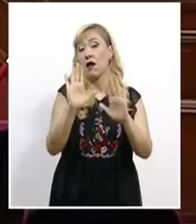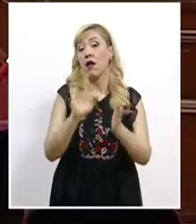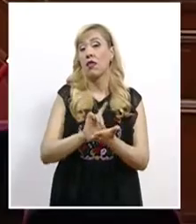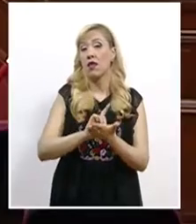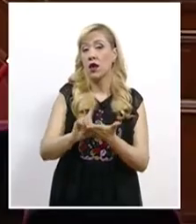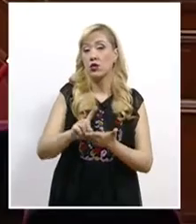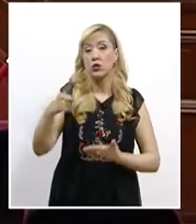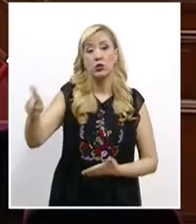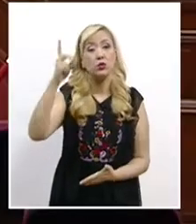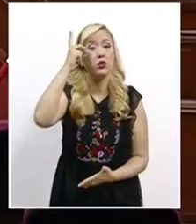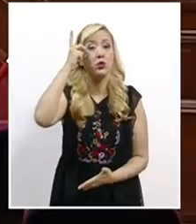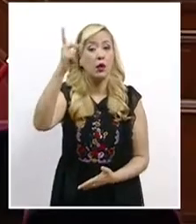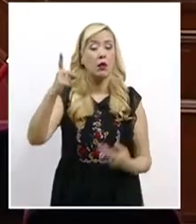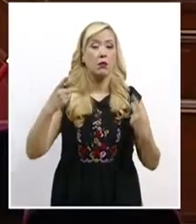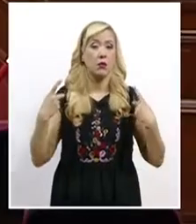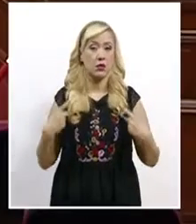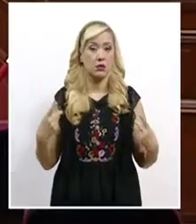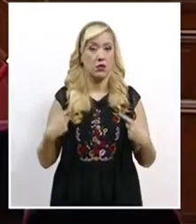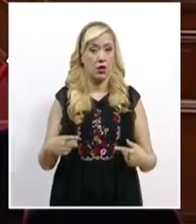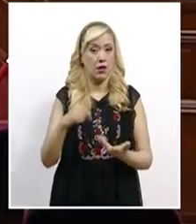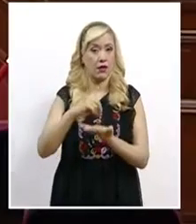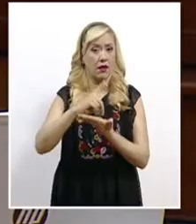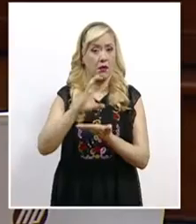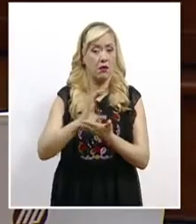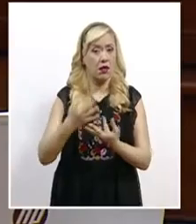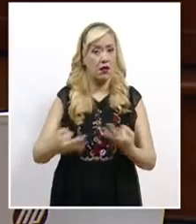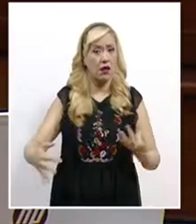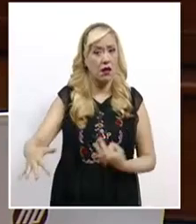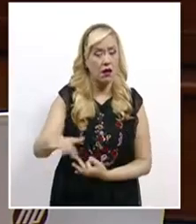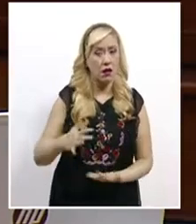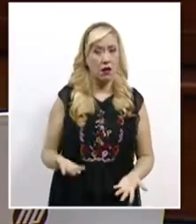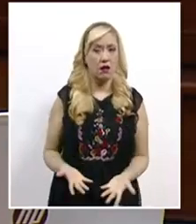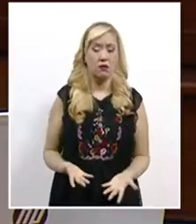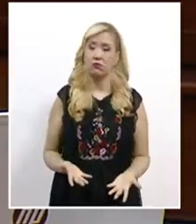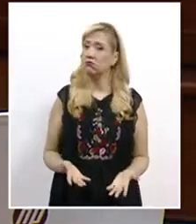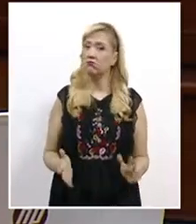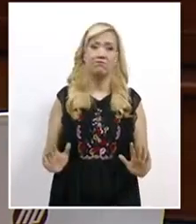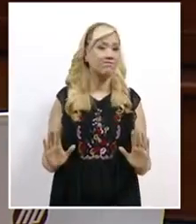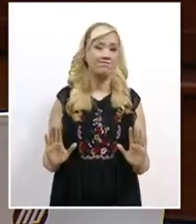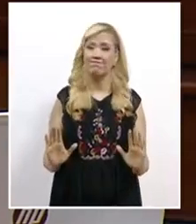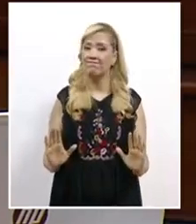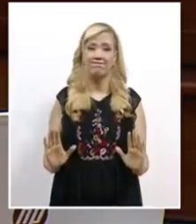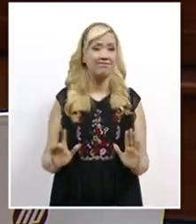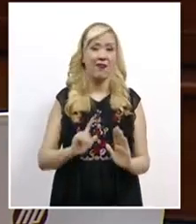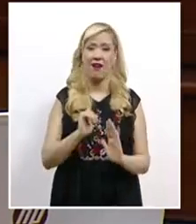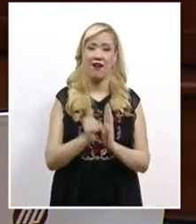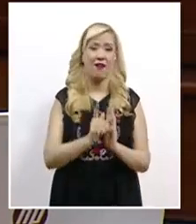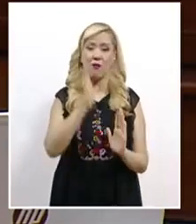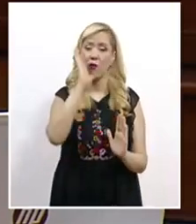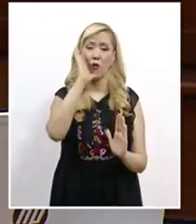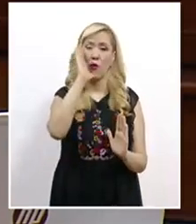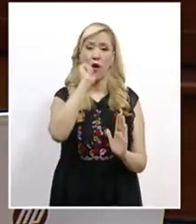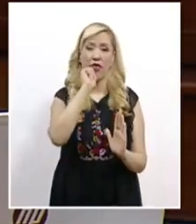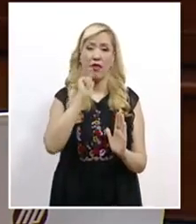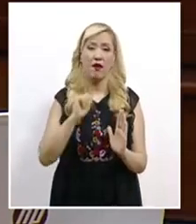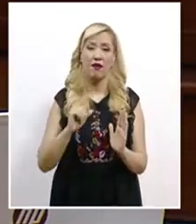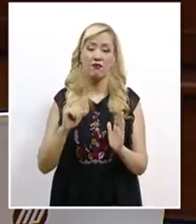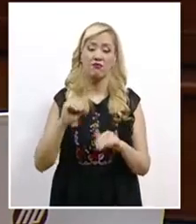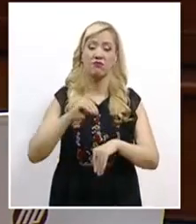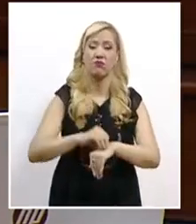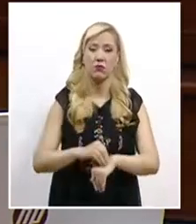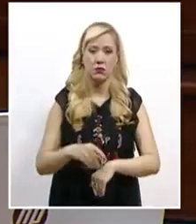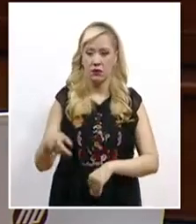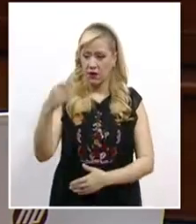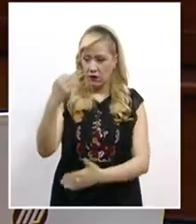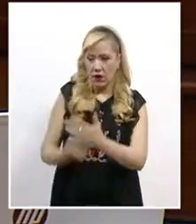la propiedad de personas con discapacidad. El Pleno declaró inválidas estas normas por no haber consulta previa a las personas